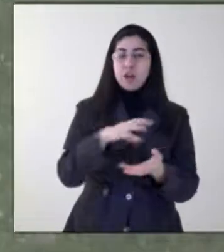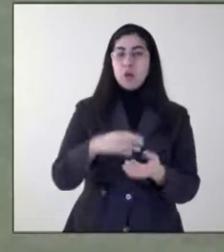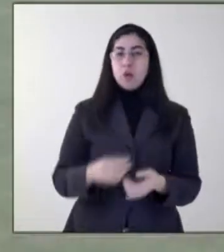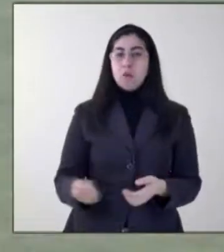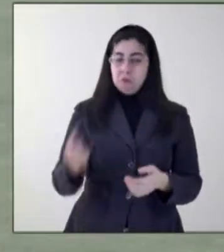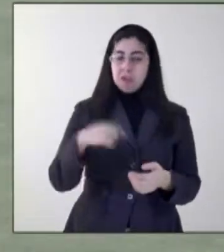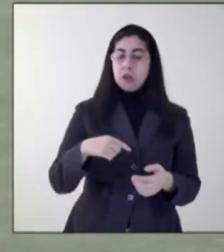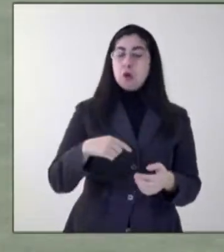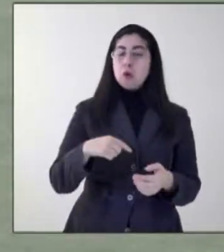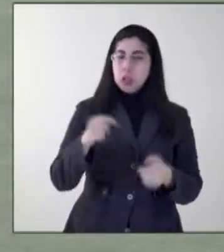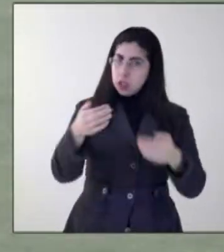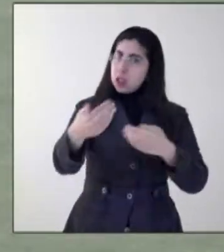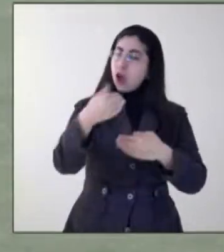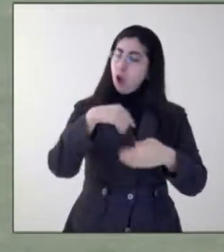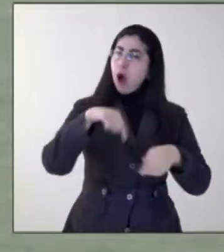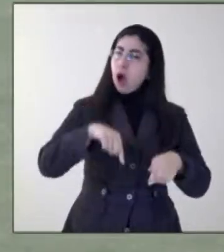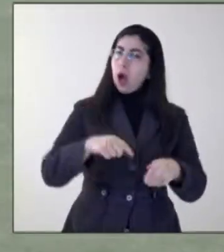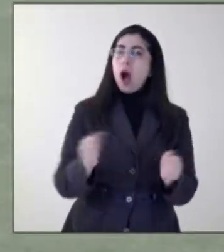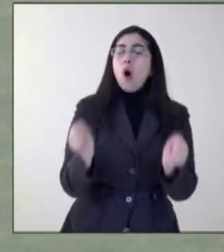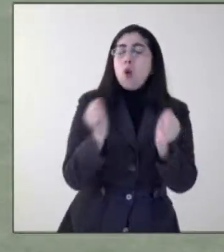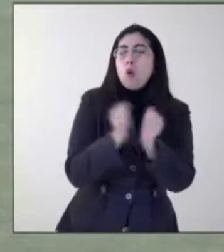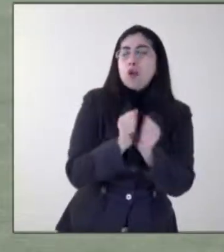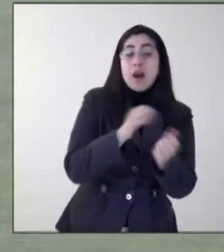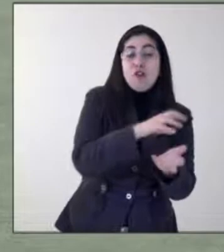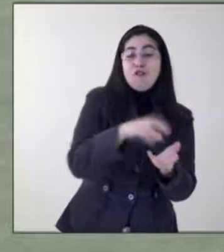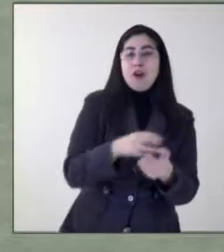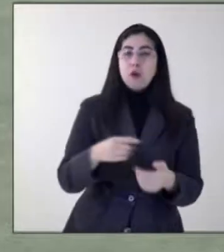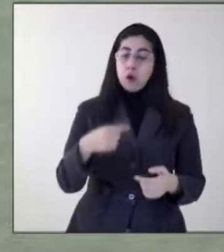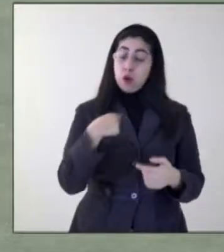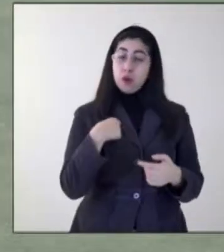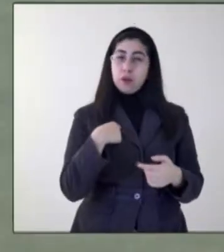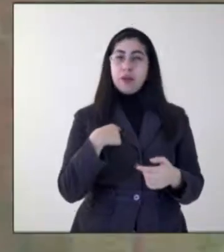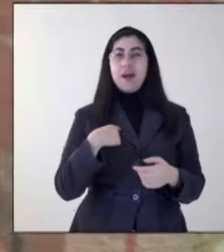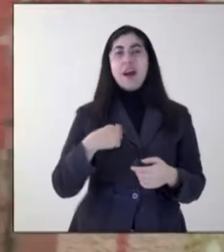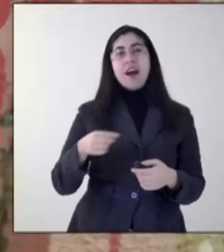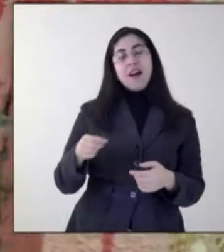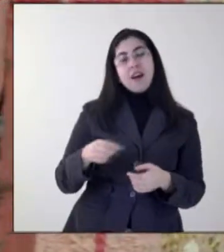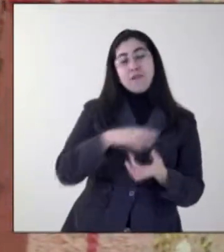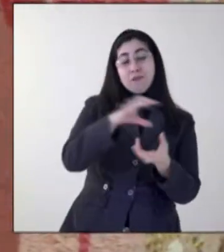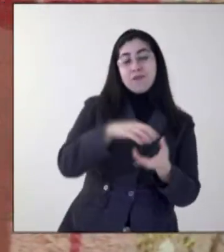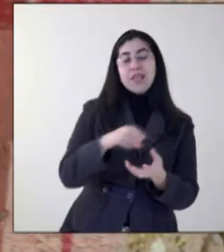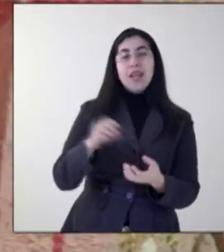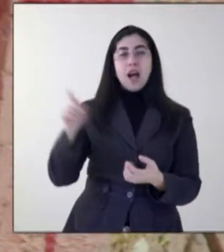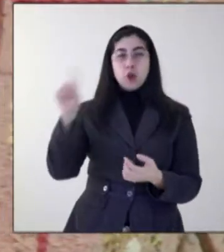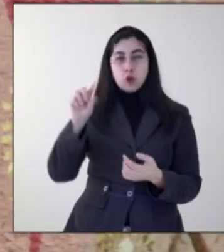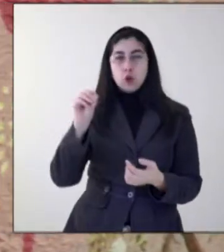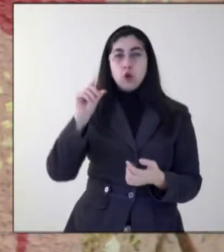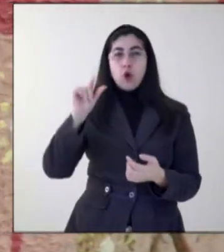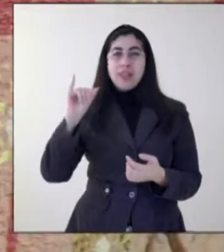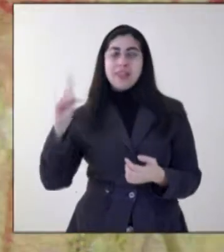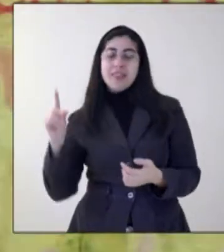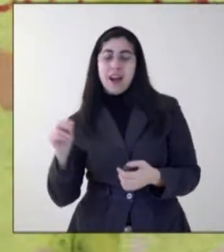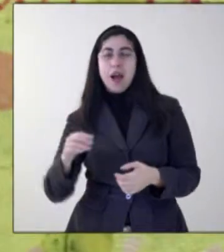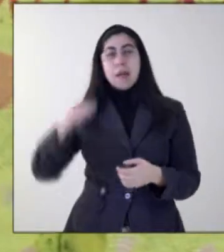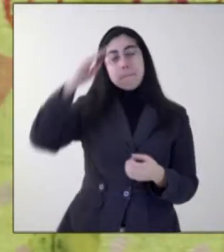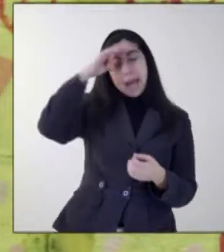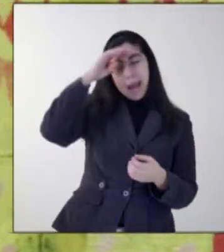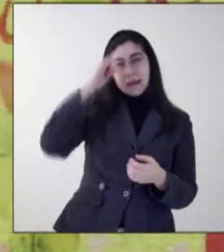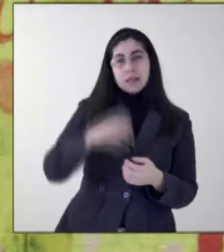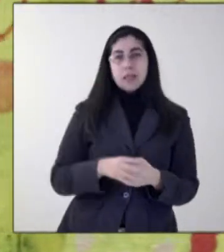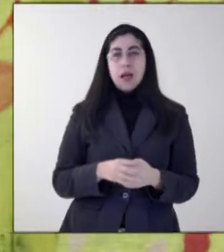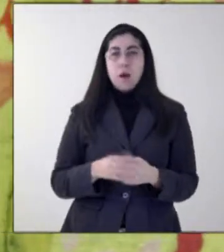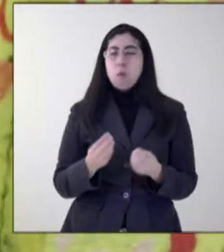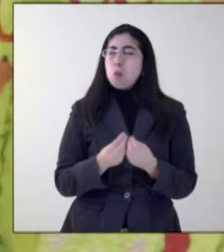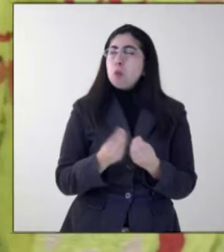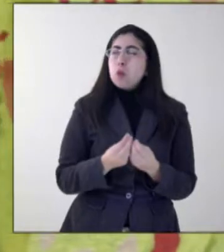más bien a unir los barrios de acá. El de nosotros, la Villa Solidaridad con Villa Esperanza y Lomas de Puquillihue, porque muchos